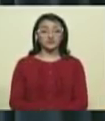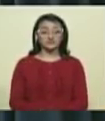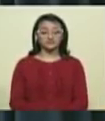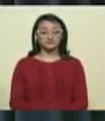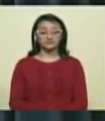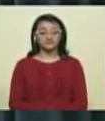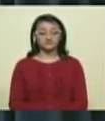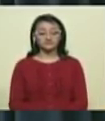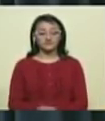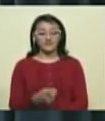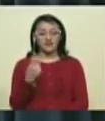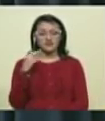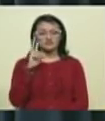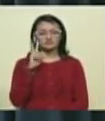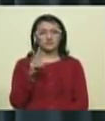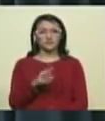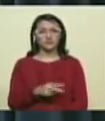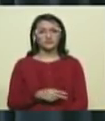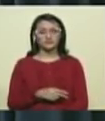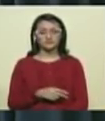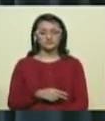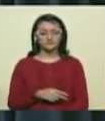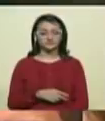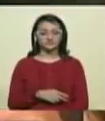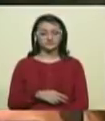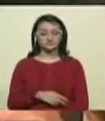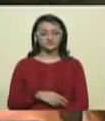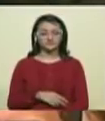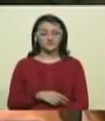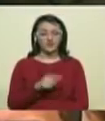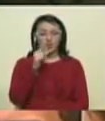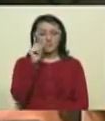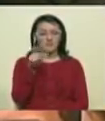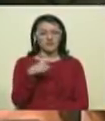Ayer veíamos también al sicario general decir